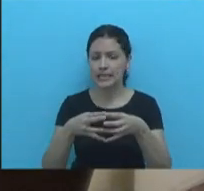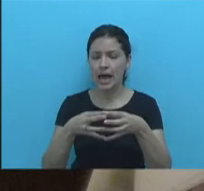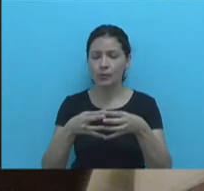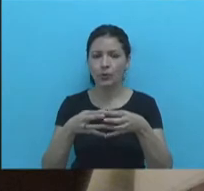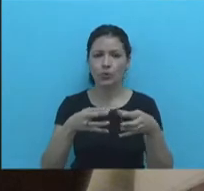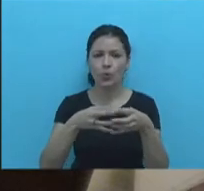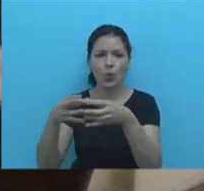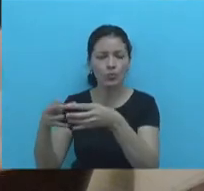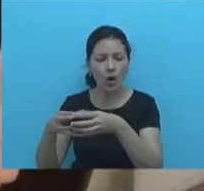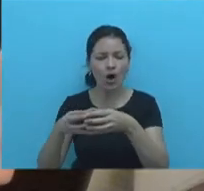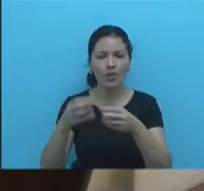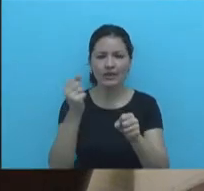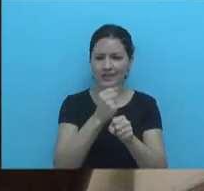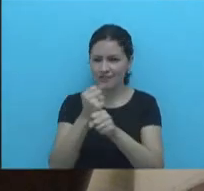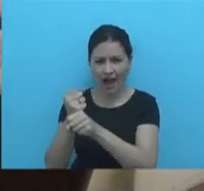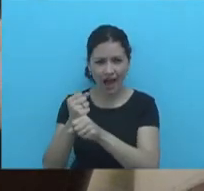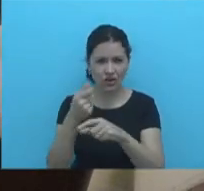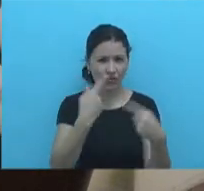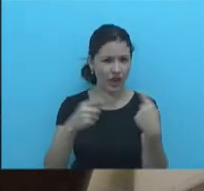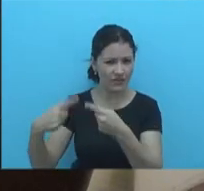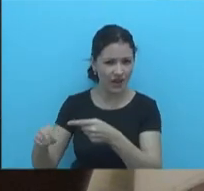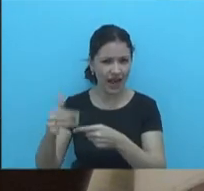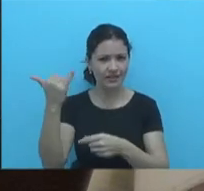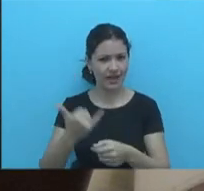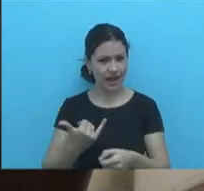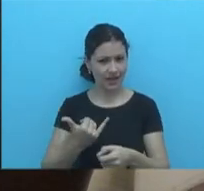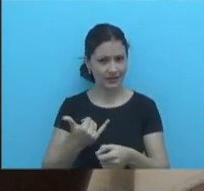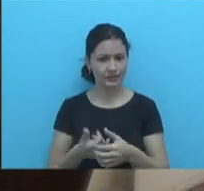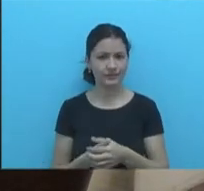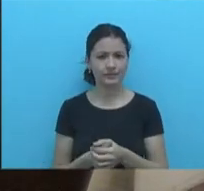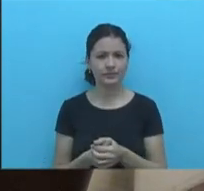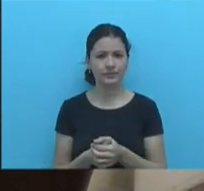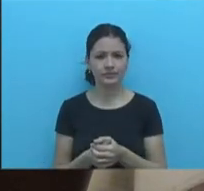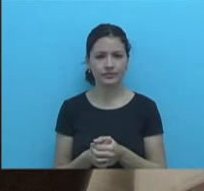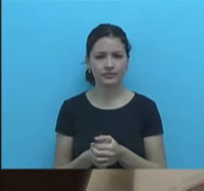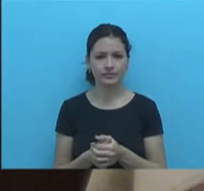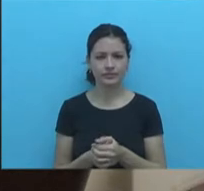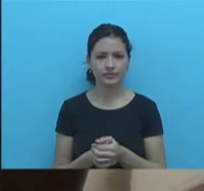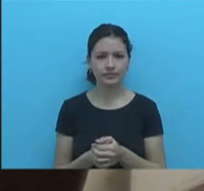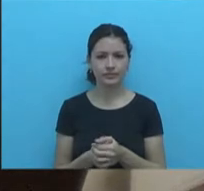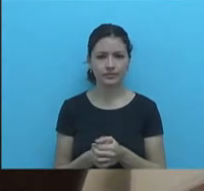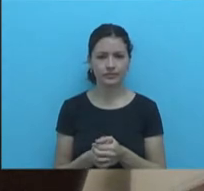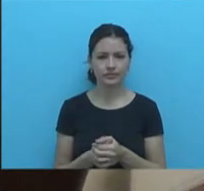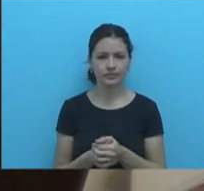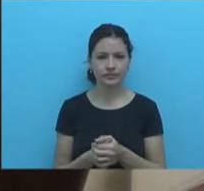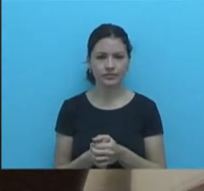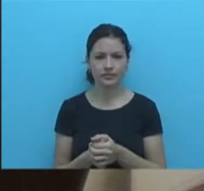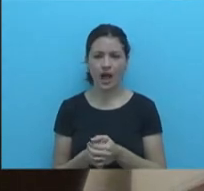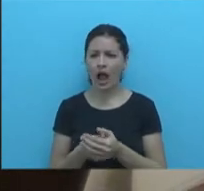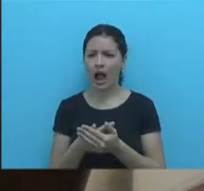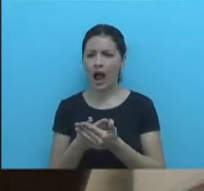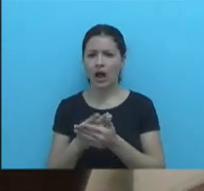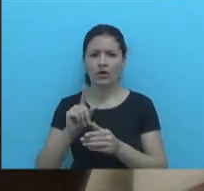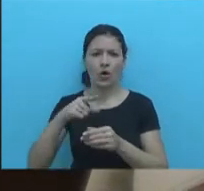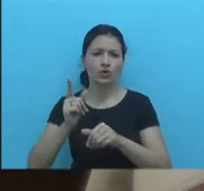todo a lo que a los chicos en otro, sería hasta contraturno, pero vienen chicos, tienen danza y